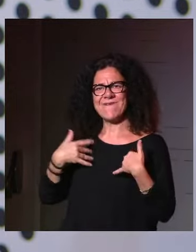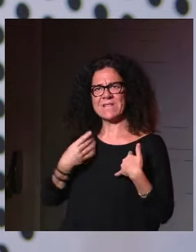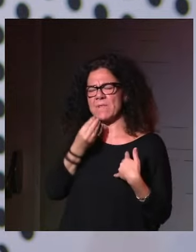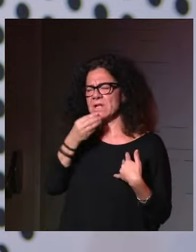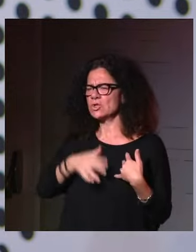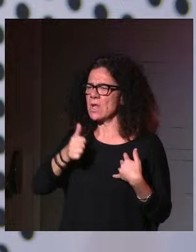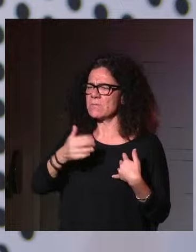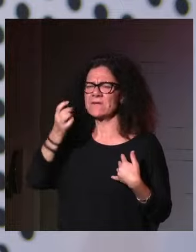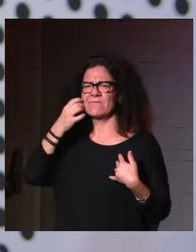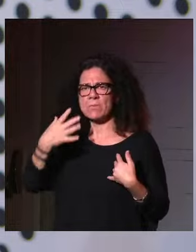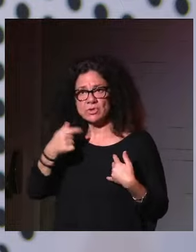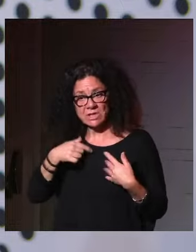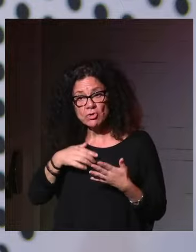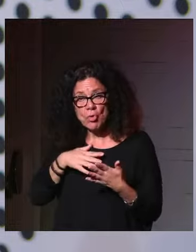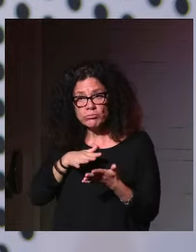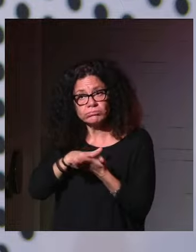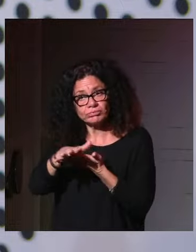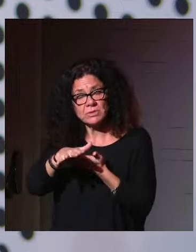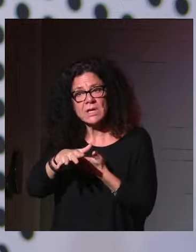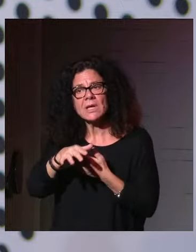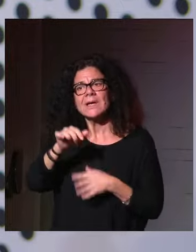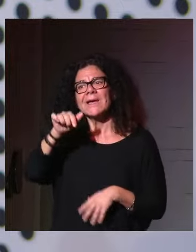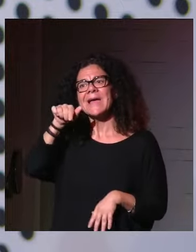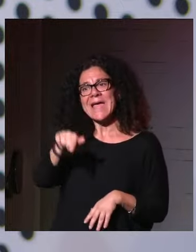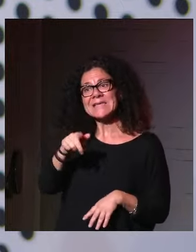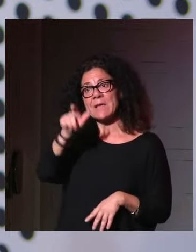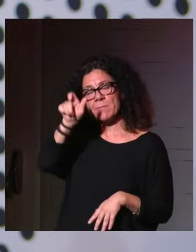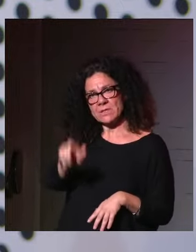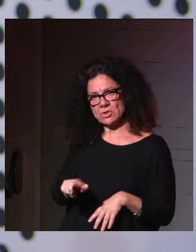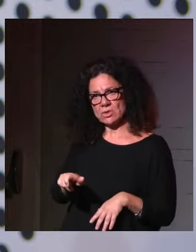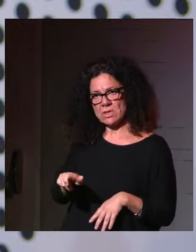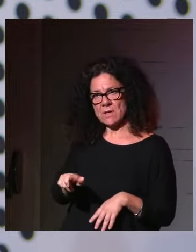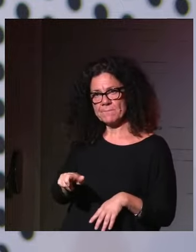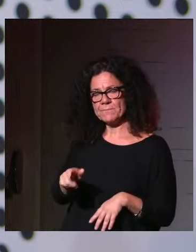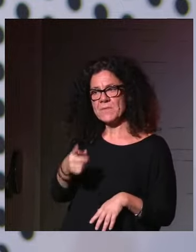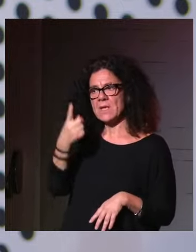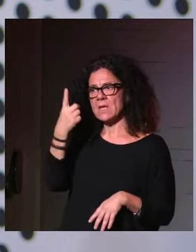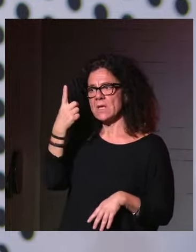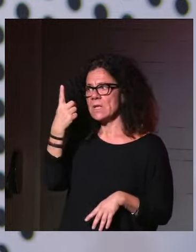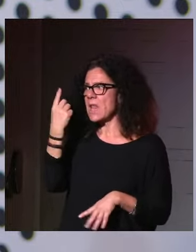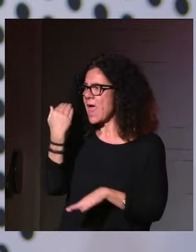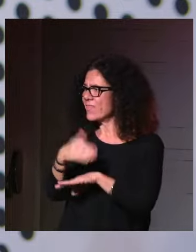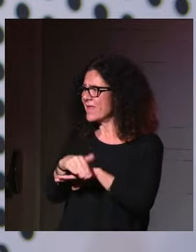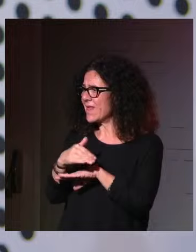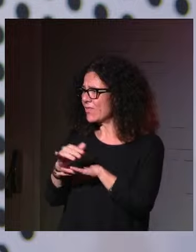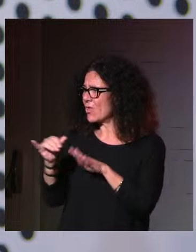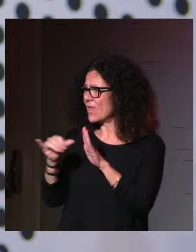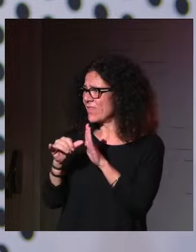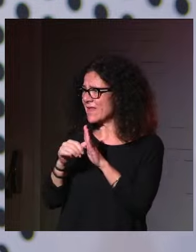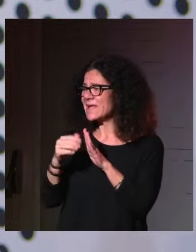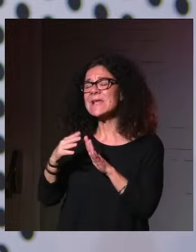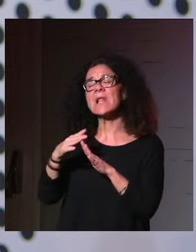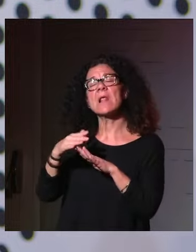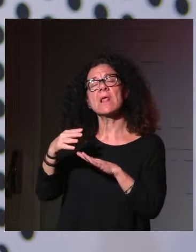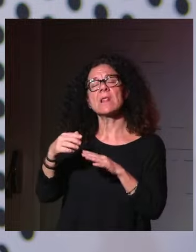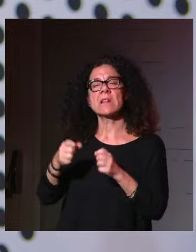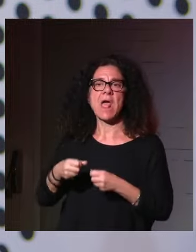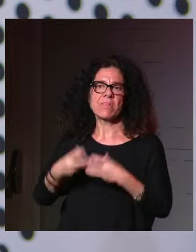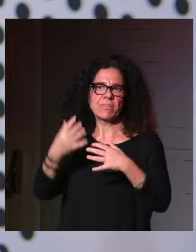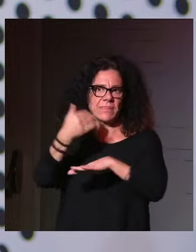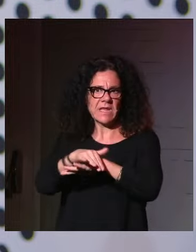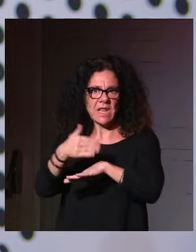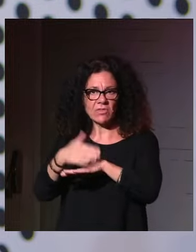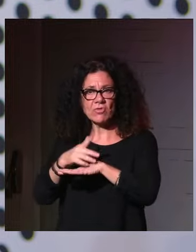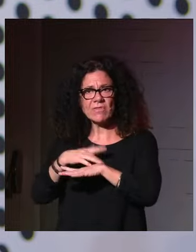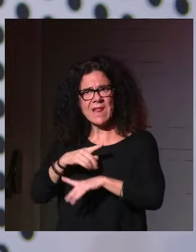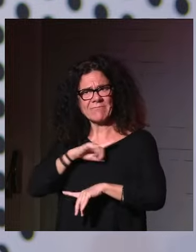emblemáticas que cubrí y que ese y que esa persona tiene dirección en el edificio alas que es el edificio de la fuerza aérea Argentina que ha sido